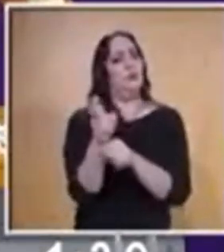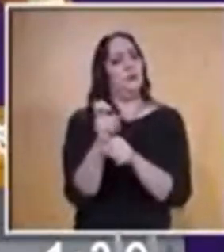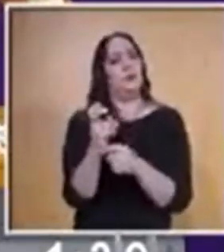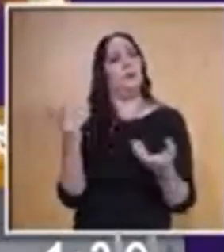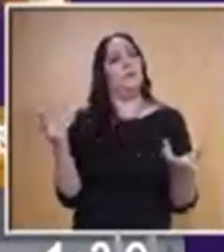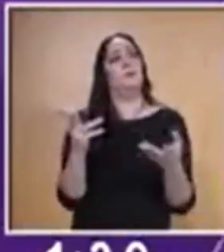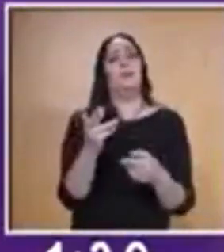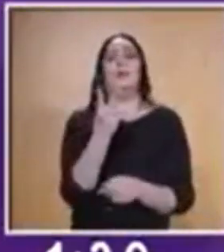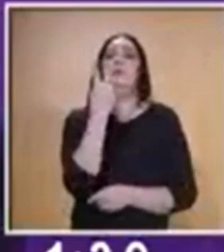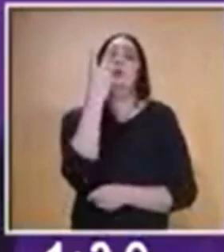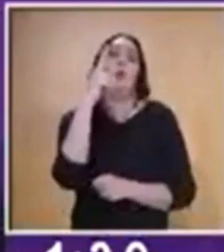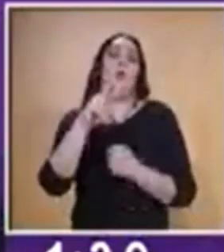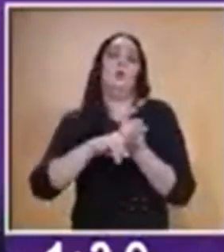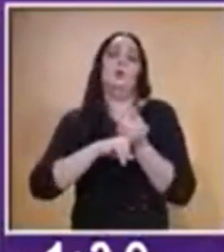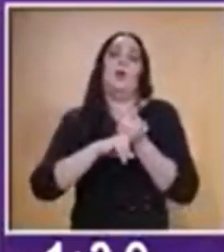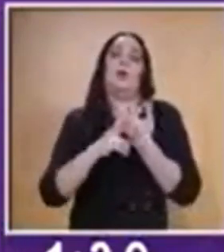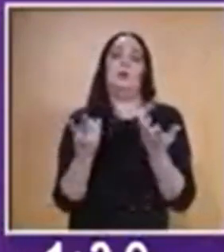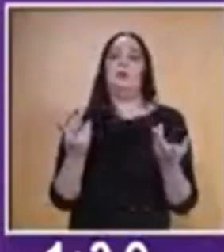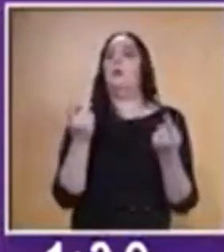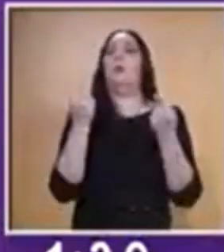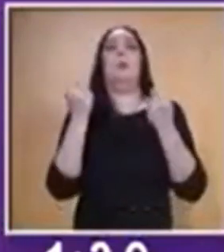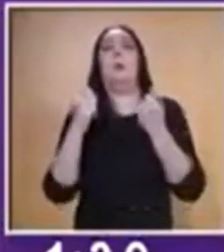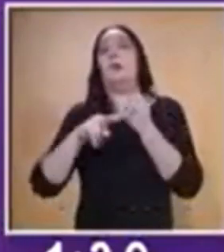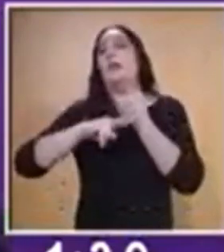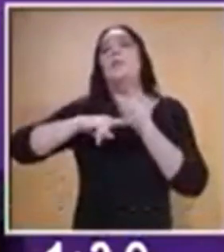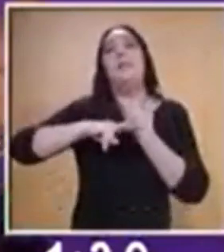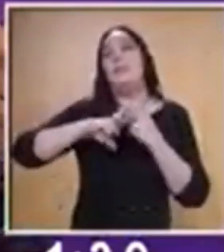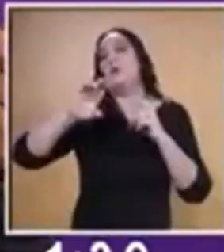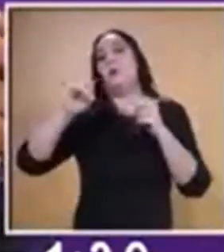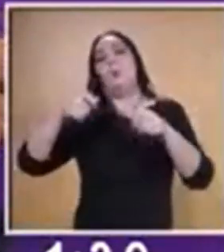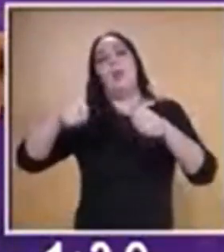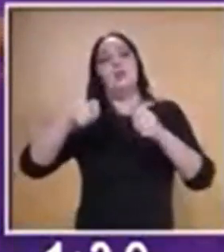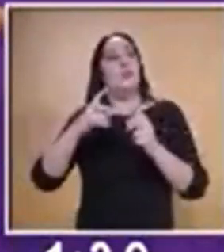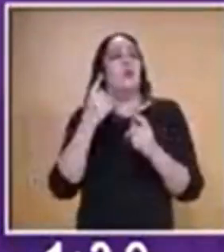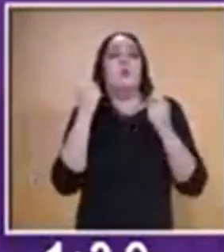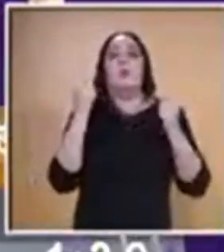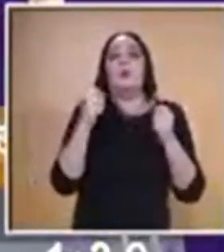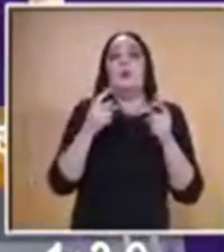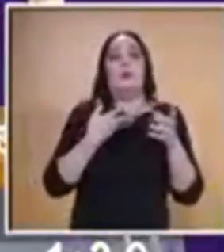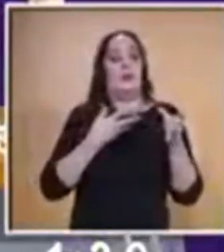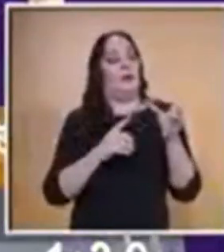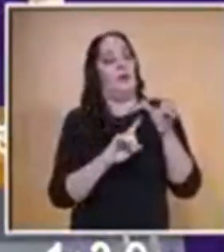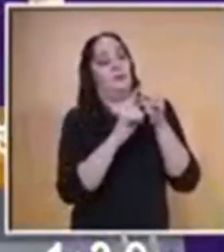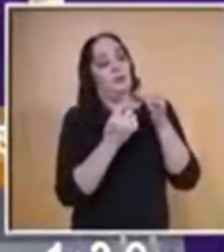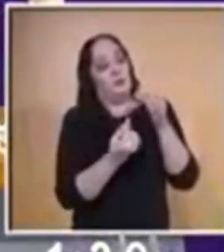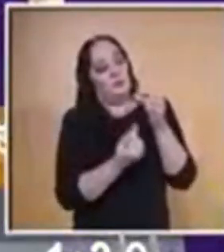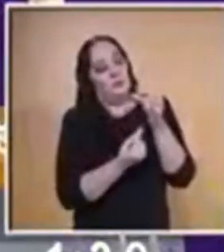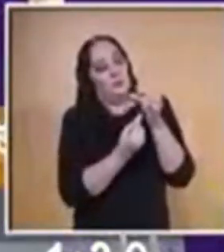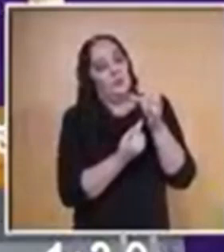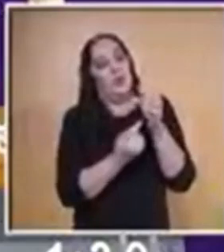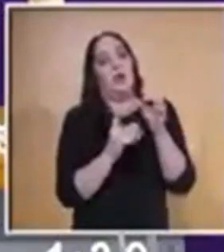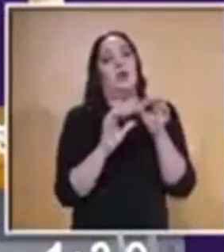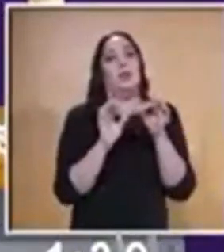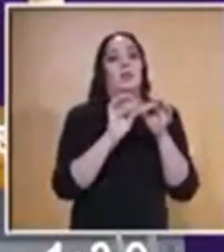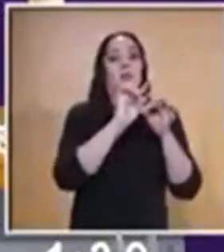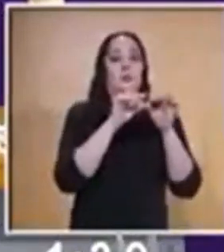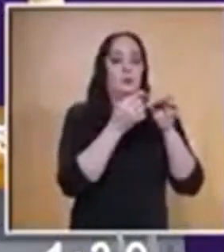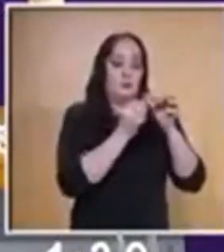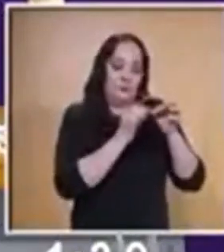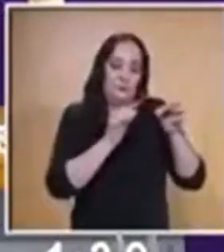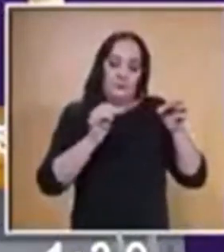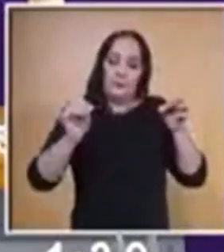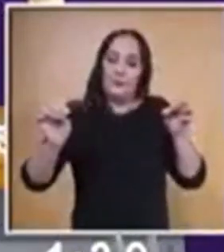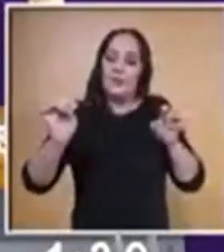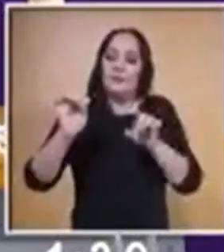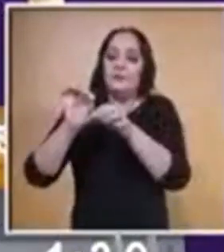vasos desechables, sencillos. Aquí le hacemos un agujerito, otro agujerito en el otro vaso. Pasamos un cordón,